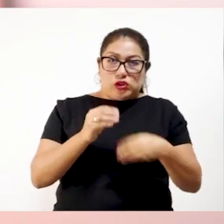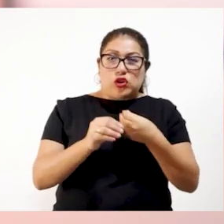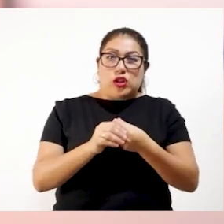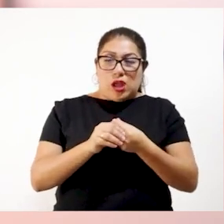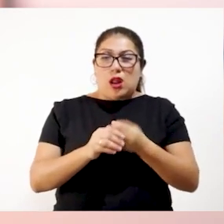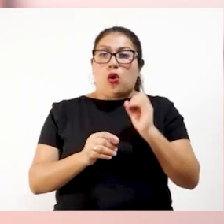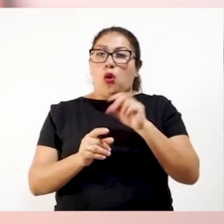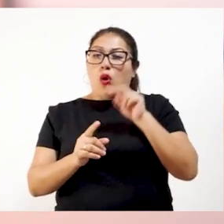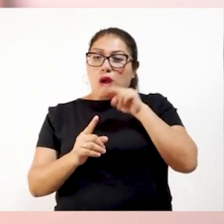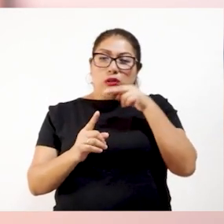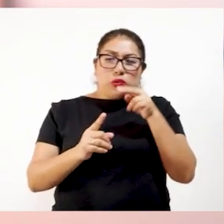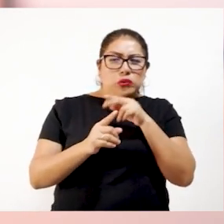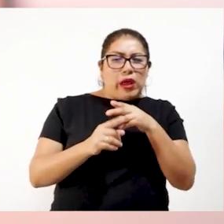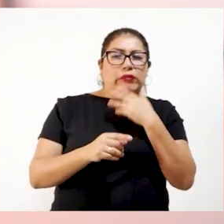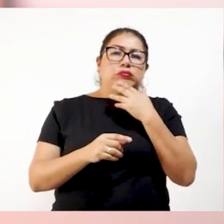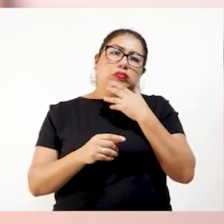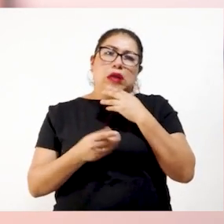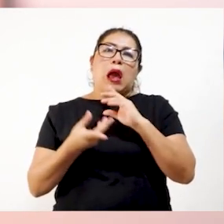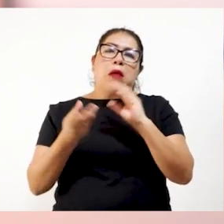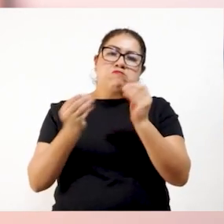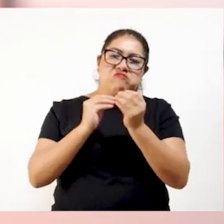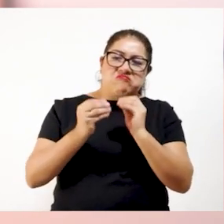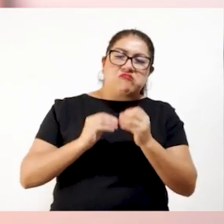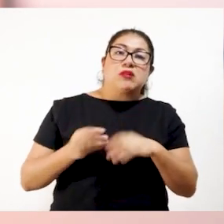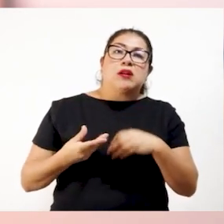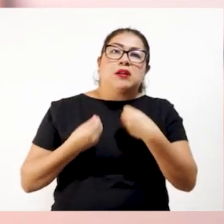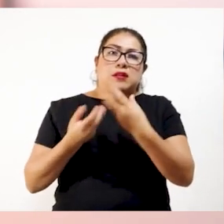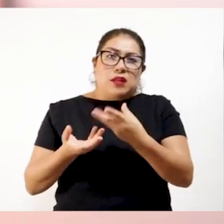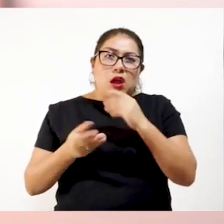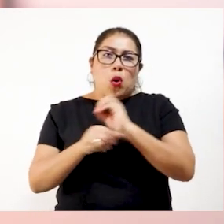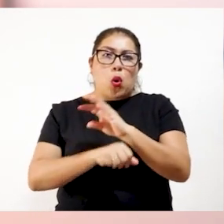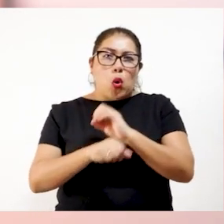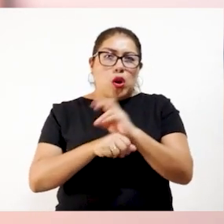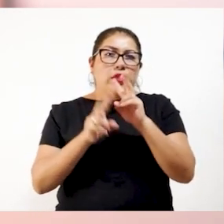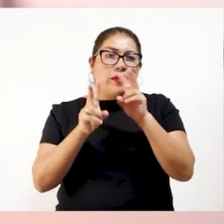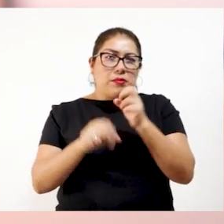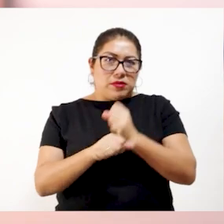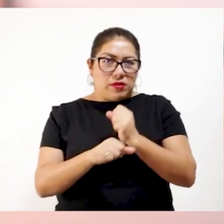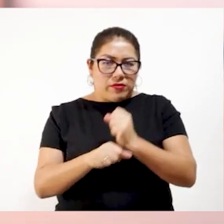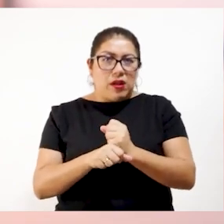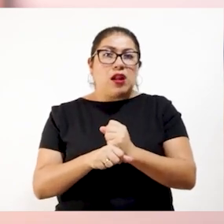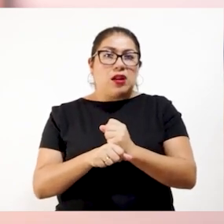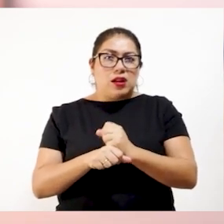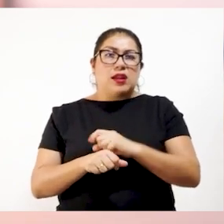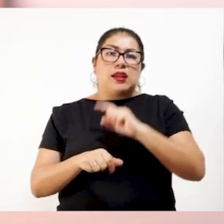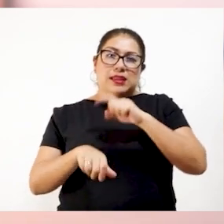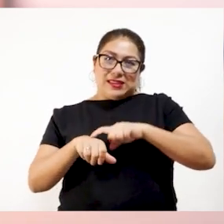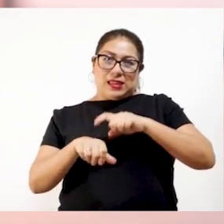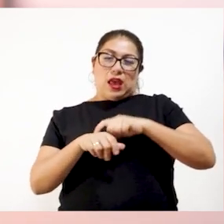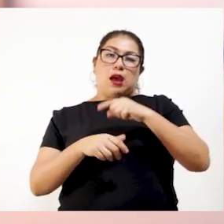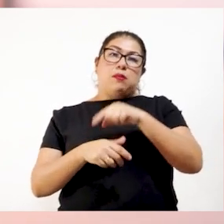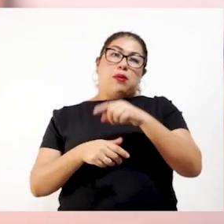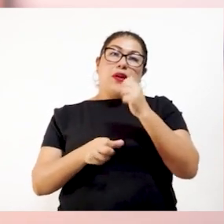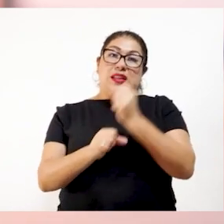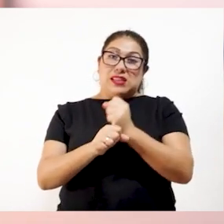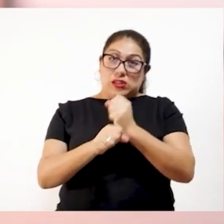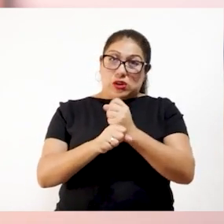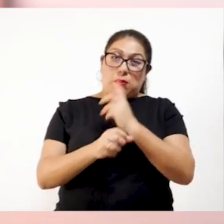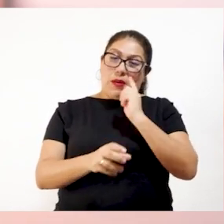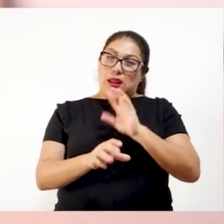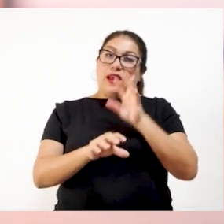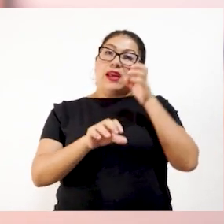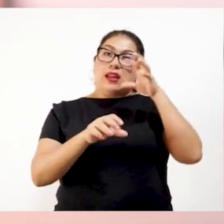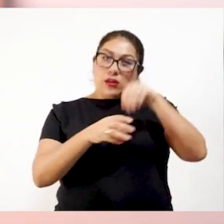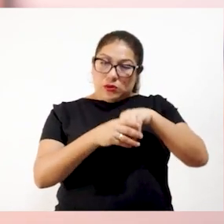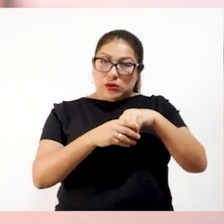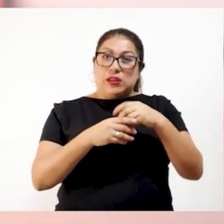expectativas, pues pasando por una formación orientada al empleo, como decíamos, la propia fase de inclusión laboral, es decir,